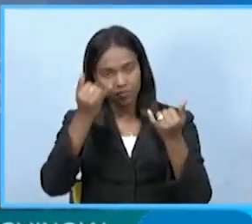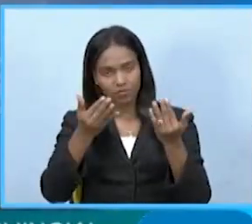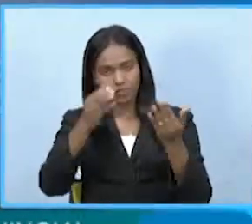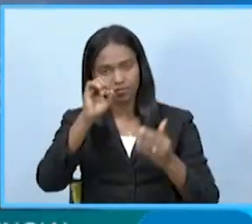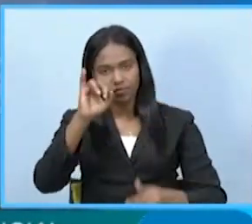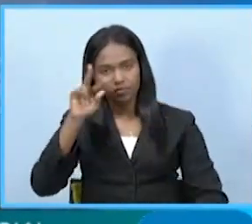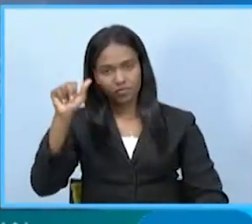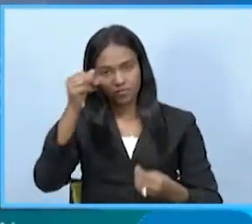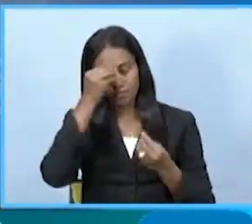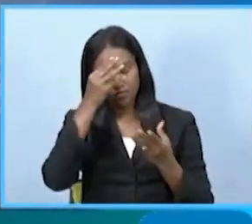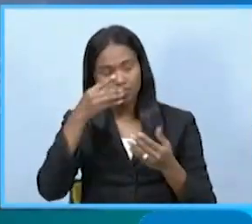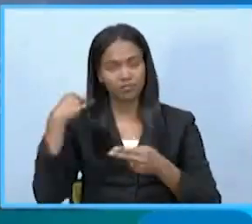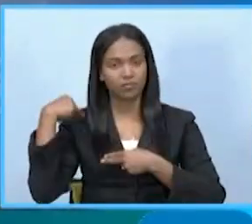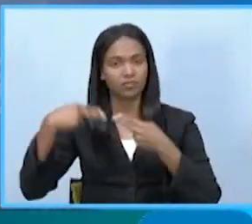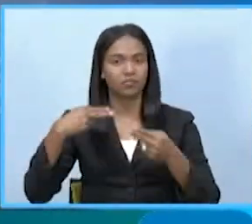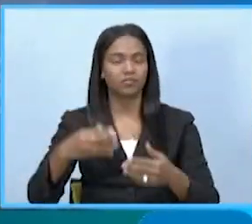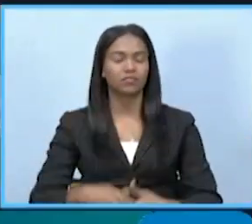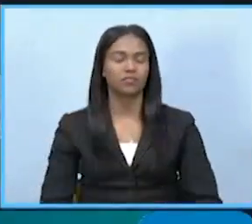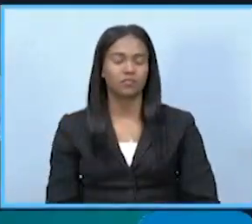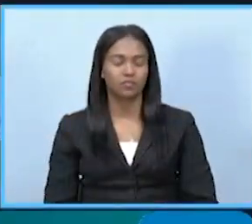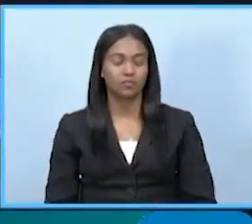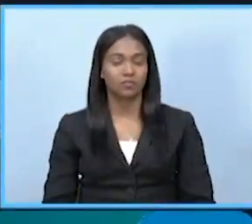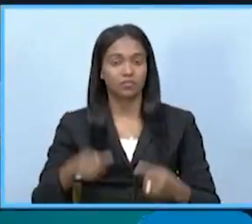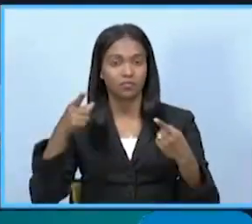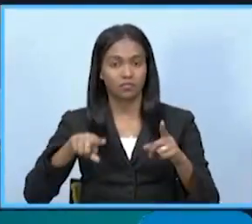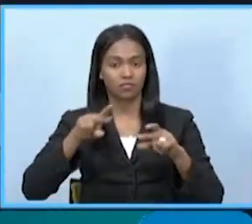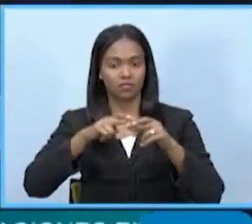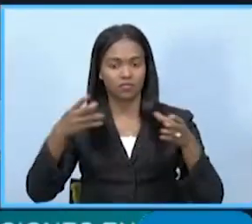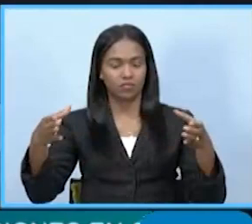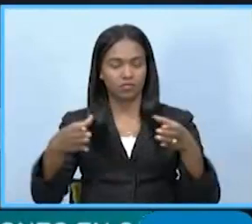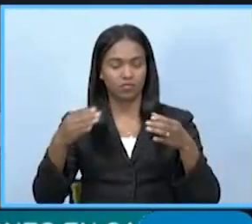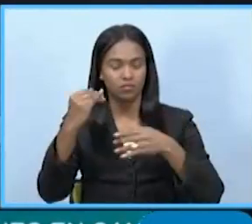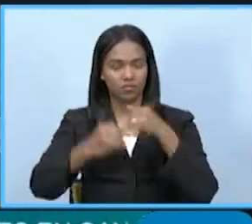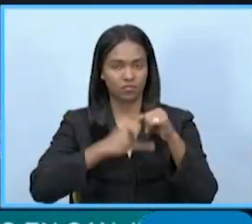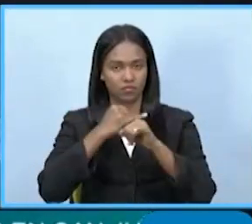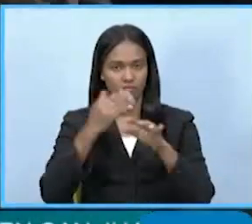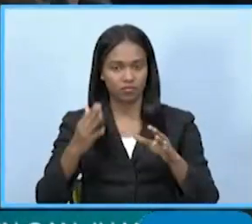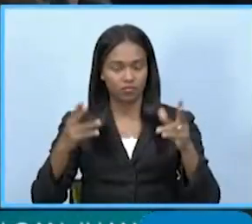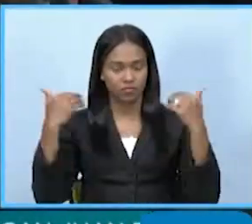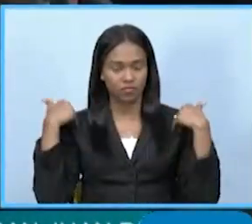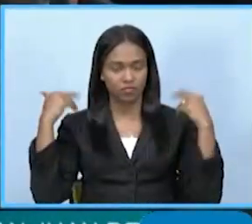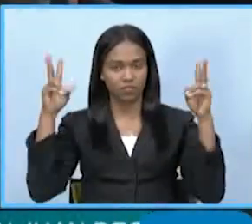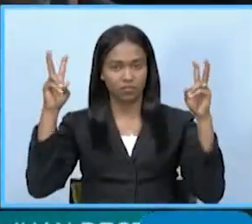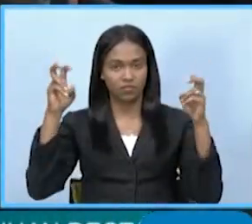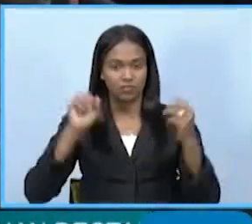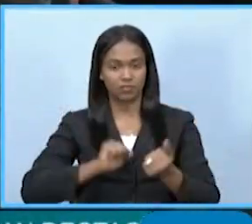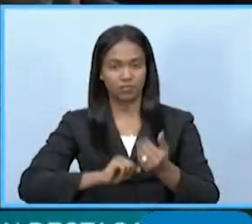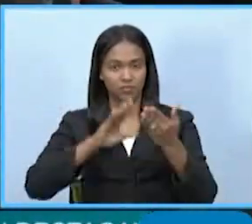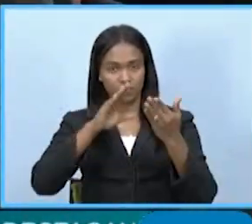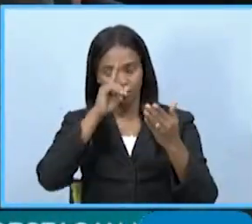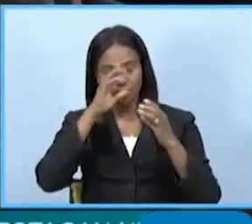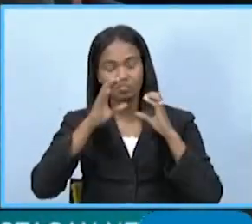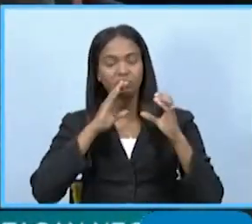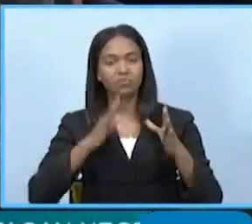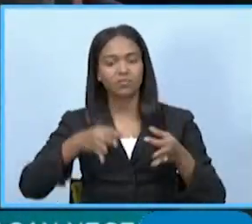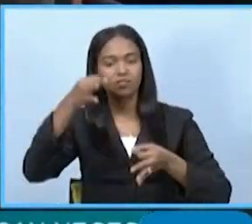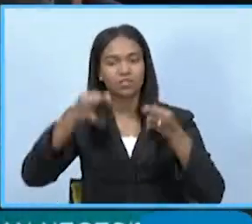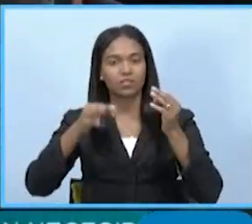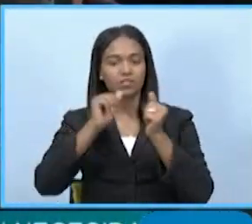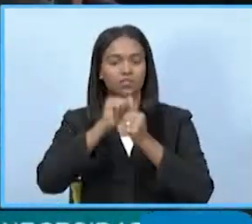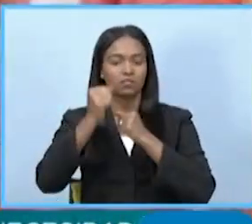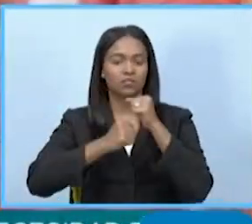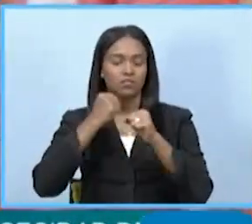Silvio Infante en la siguiente historia. Previo a participar en el seminario internacional titulado Retos de la Comunicación Judicial en el